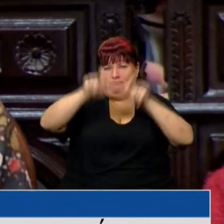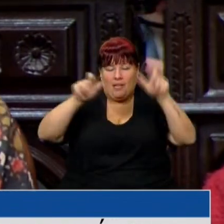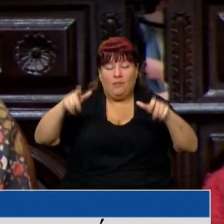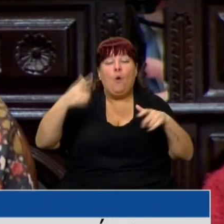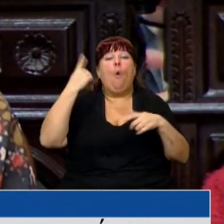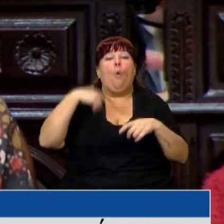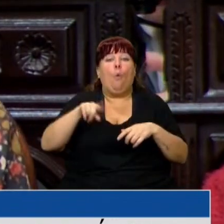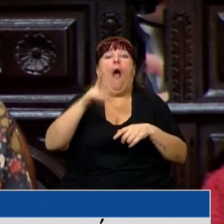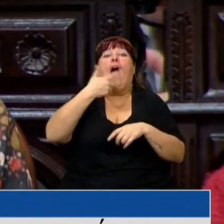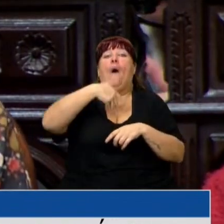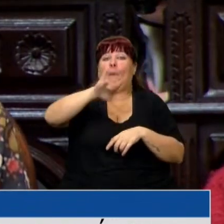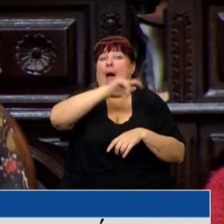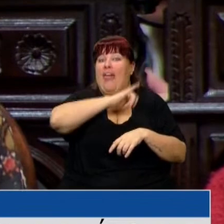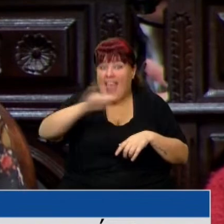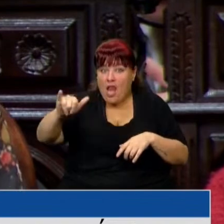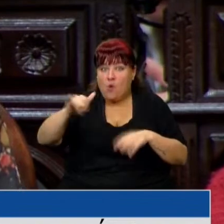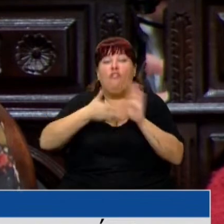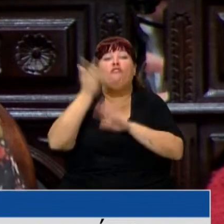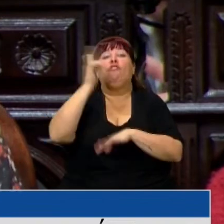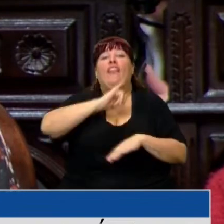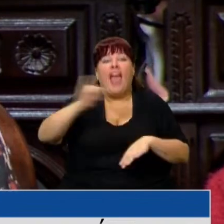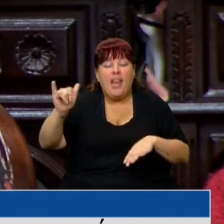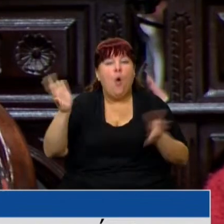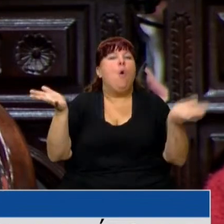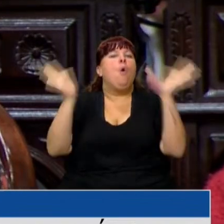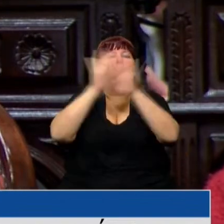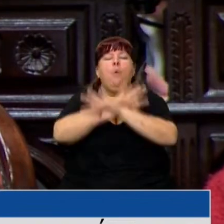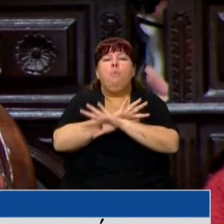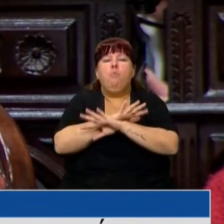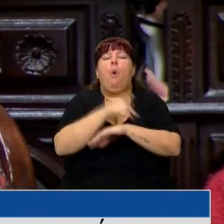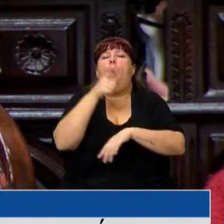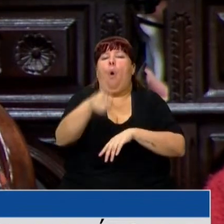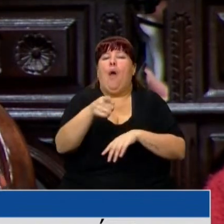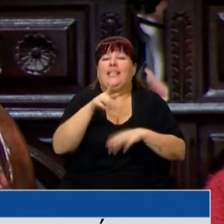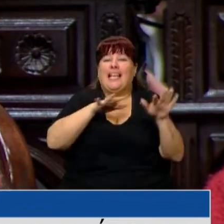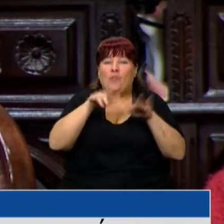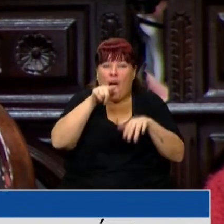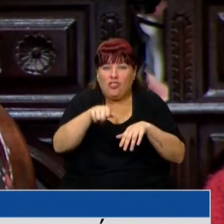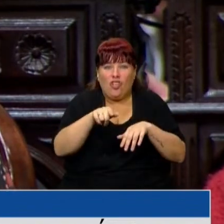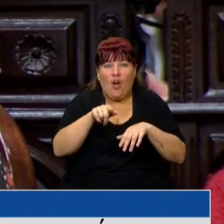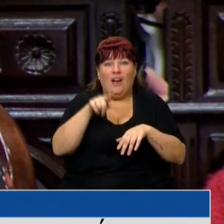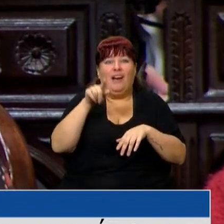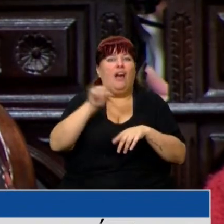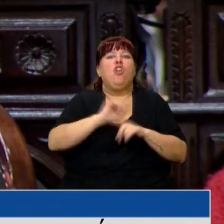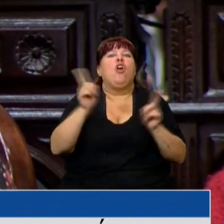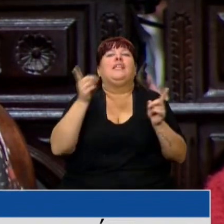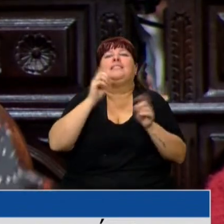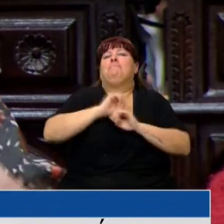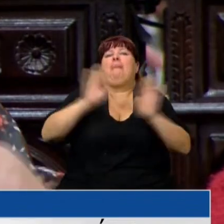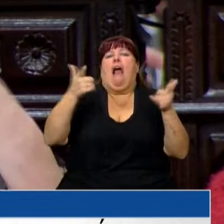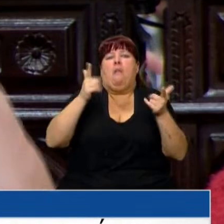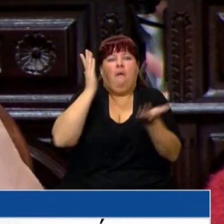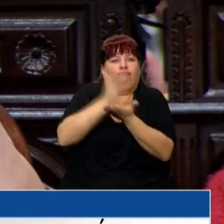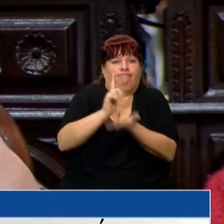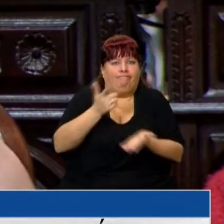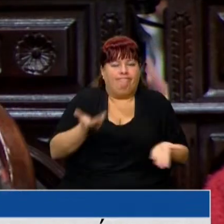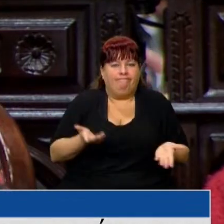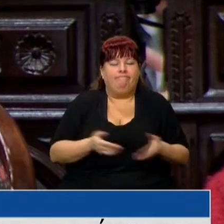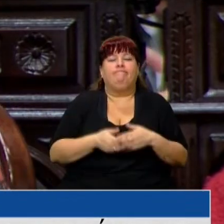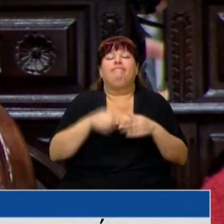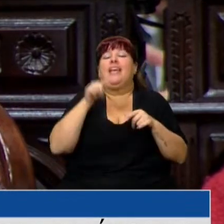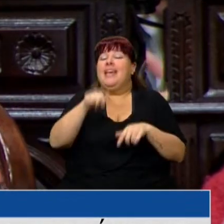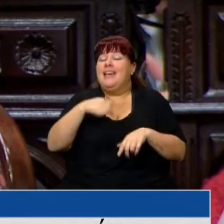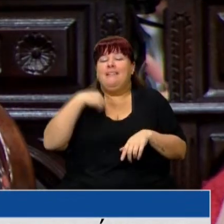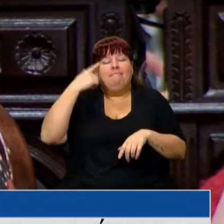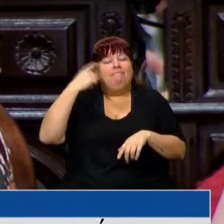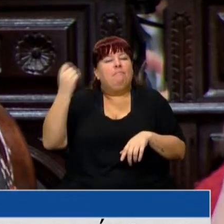cuando quiso ir a denunciar o cuando fue a denunciar se encontró con que esto que le estaba sucediendo no era delito. Y en esa instancia, digo, y